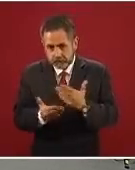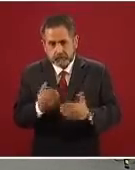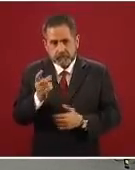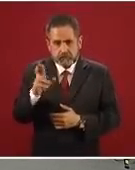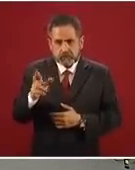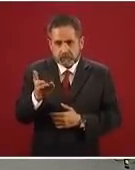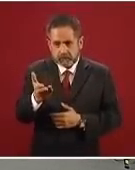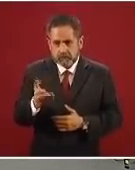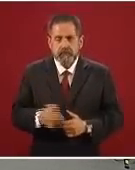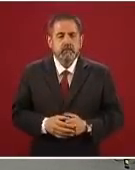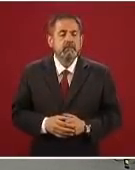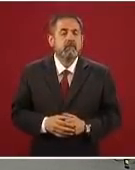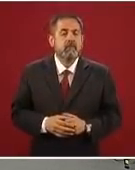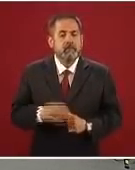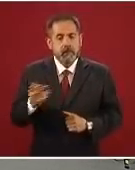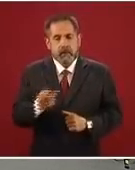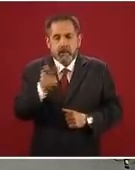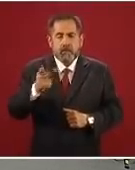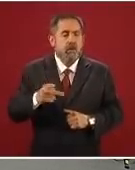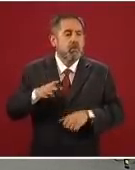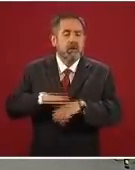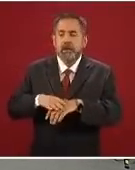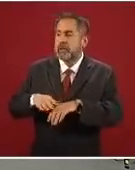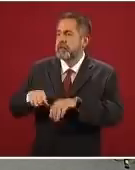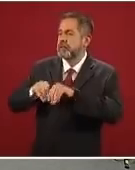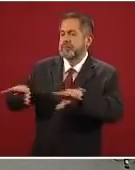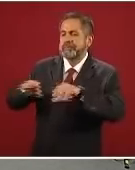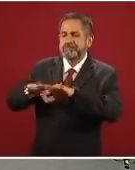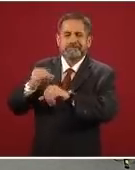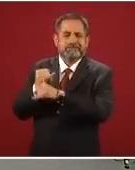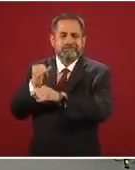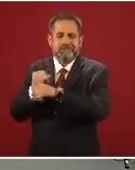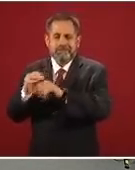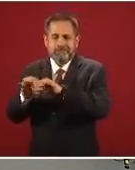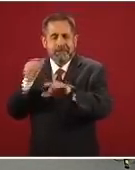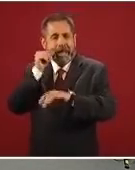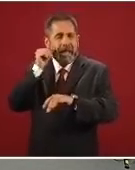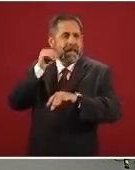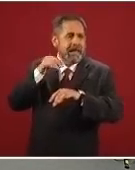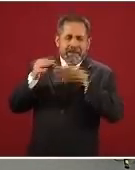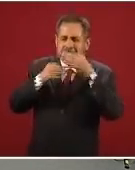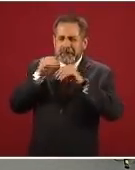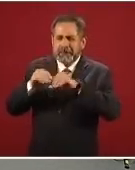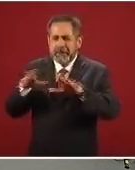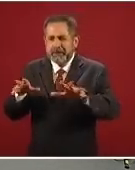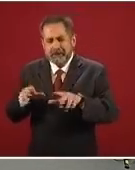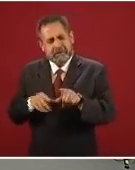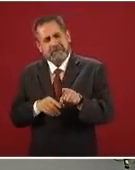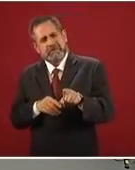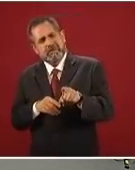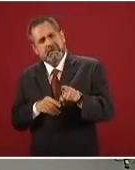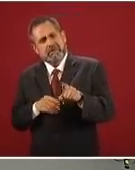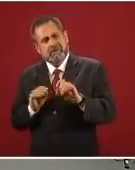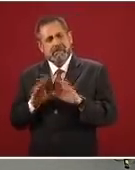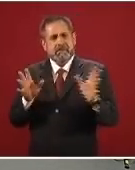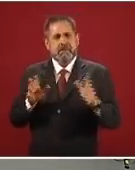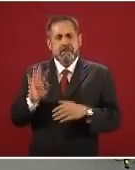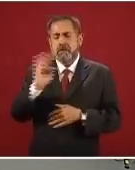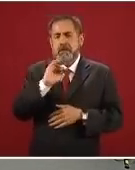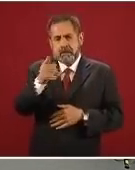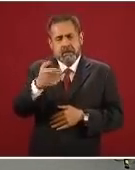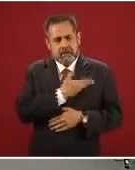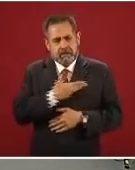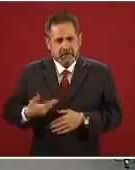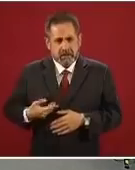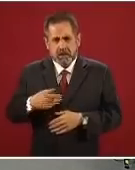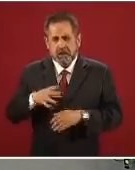último, se lo pregunto porque en redes invadió todo el día de ayer. Yo veo que está más firme que nada y tal vez el señor presidente lo